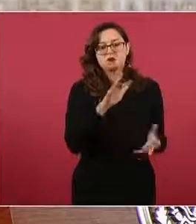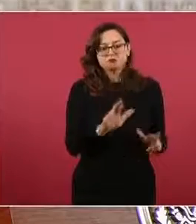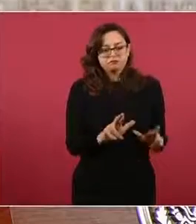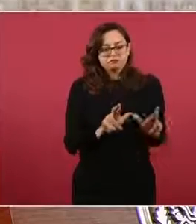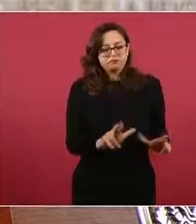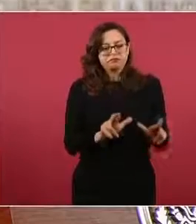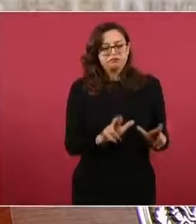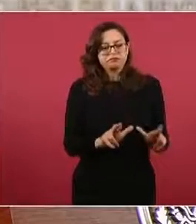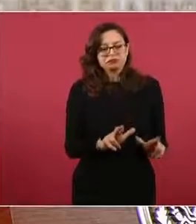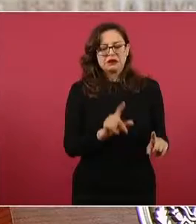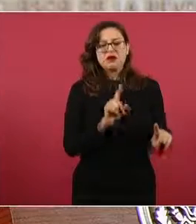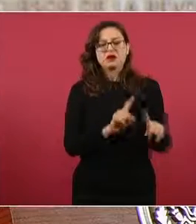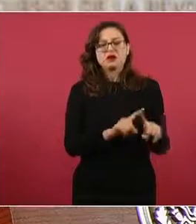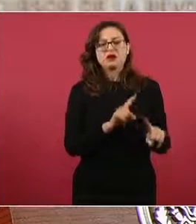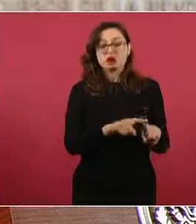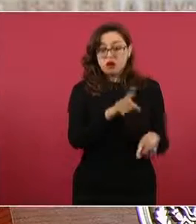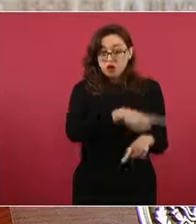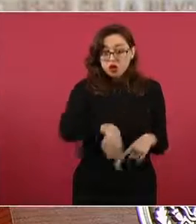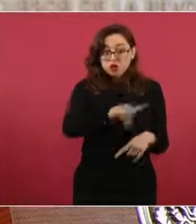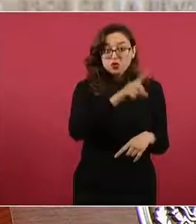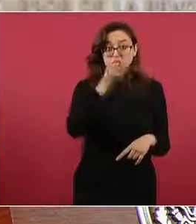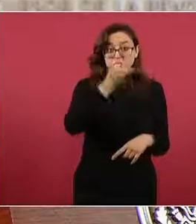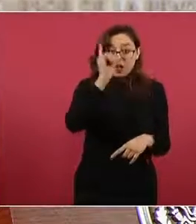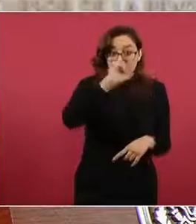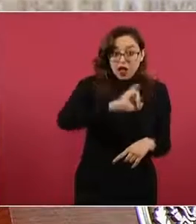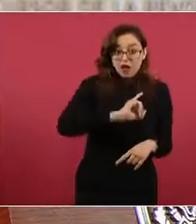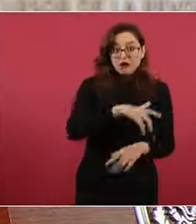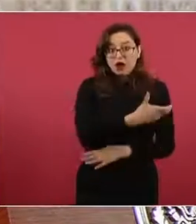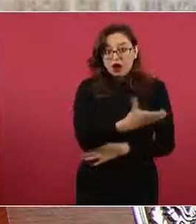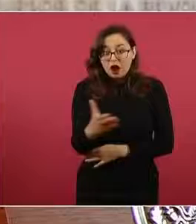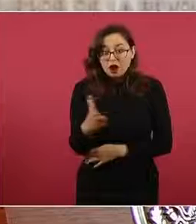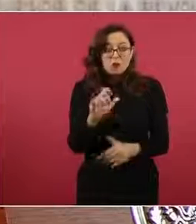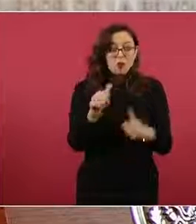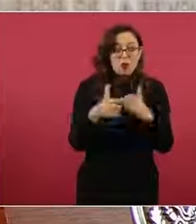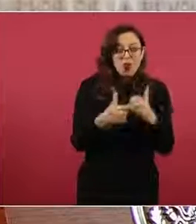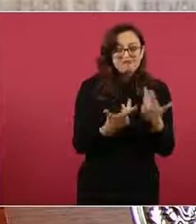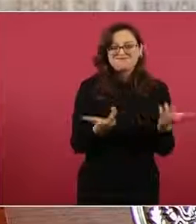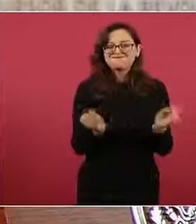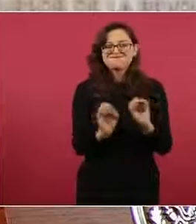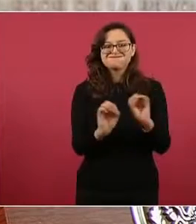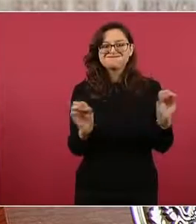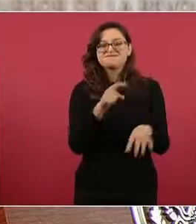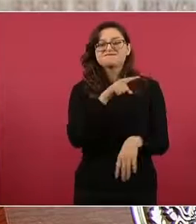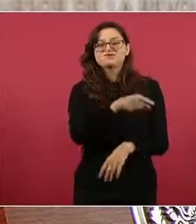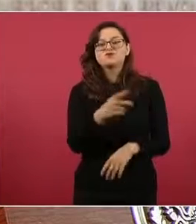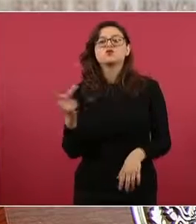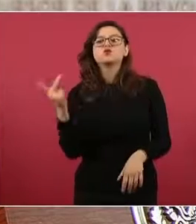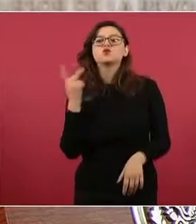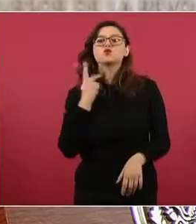se construyeron al amparo del poder público, mediante la corrupción.